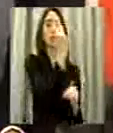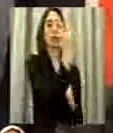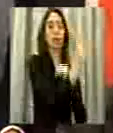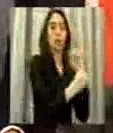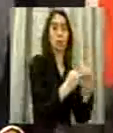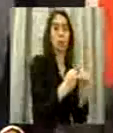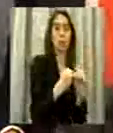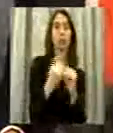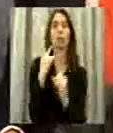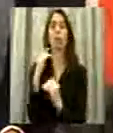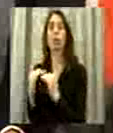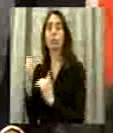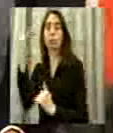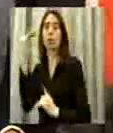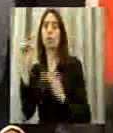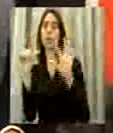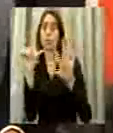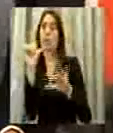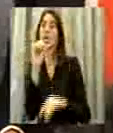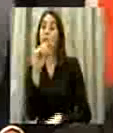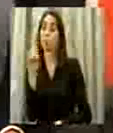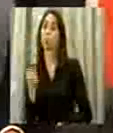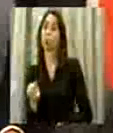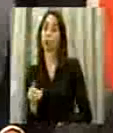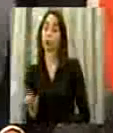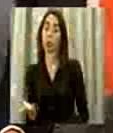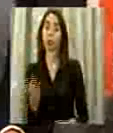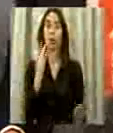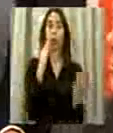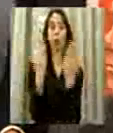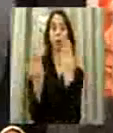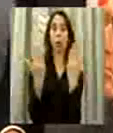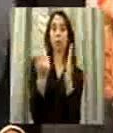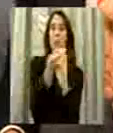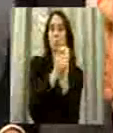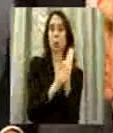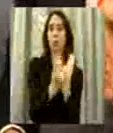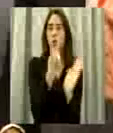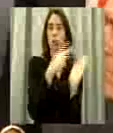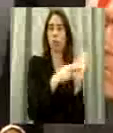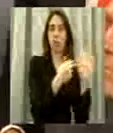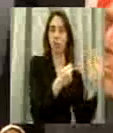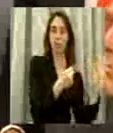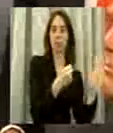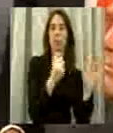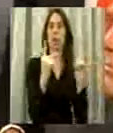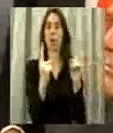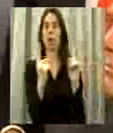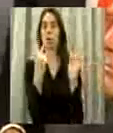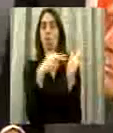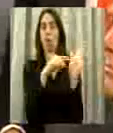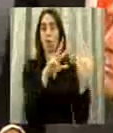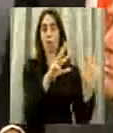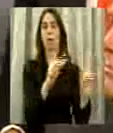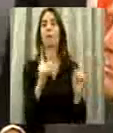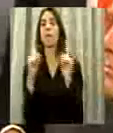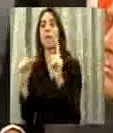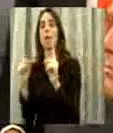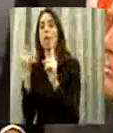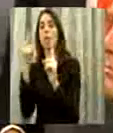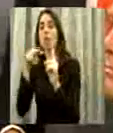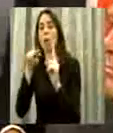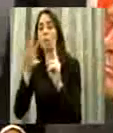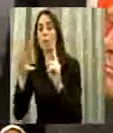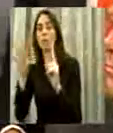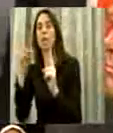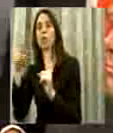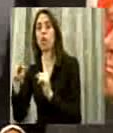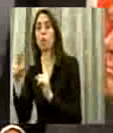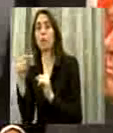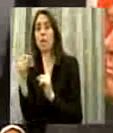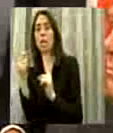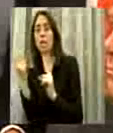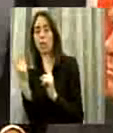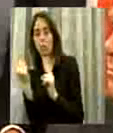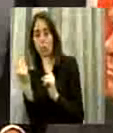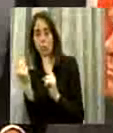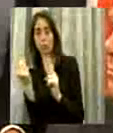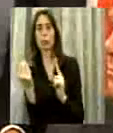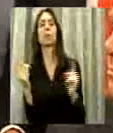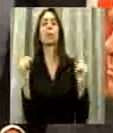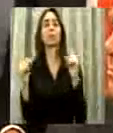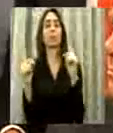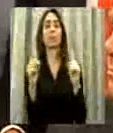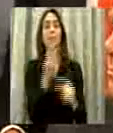al 6%. Comparemos el promedio 2006-2009 con el periodo 2010-2011. 3,3